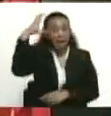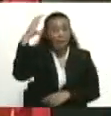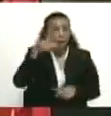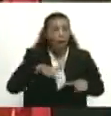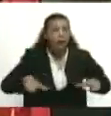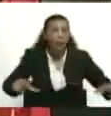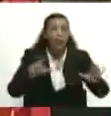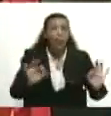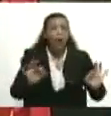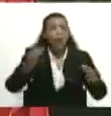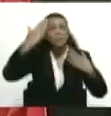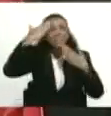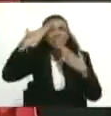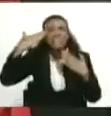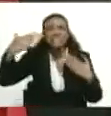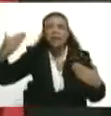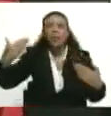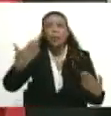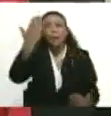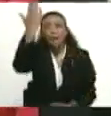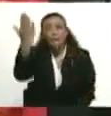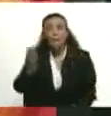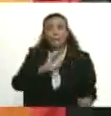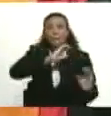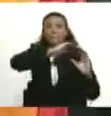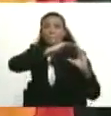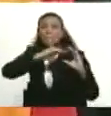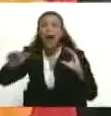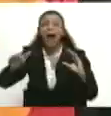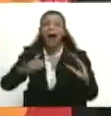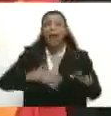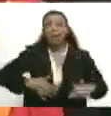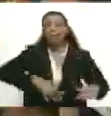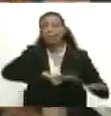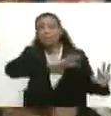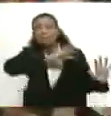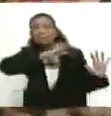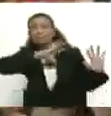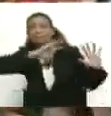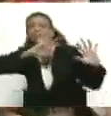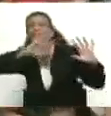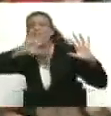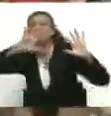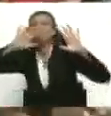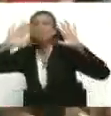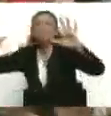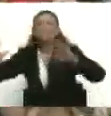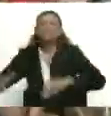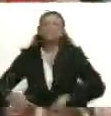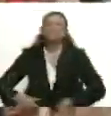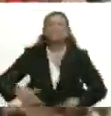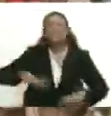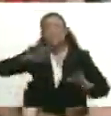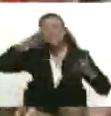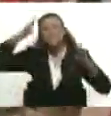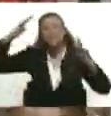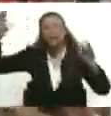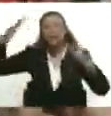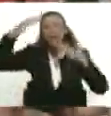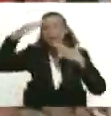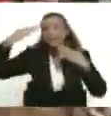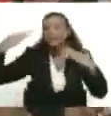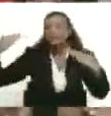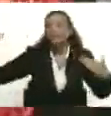este lugar, un saludo al hermano presidente Nicolás Maduro. ¡Arriba, arriba, arriba, arriba, arriba, arriba, arriba, arriba, arriba! ¡Saludo